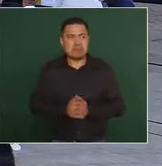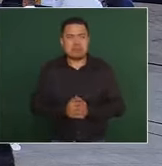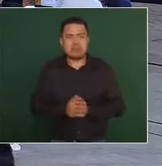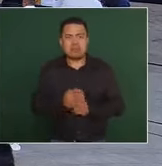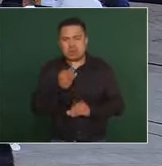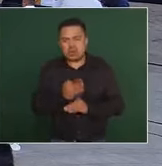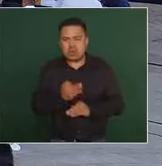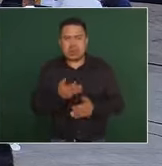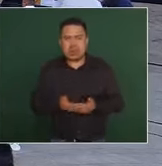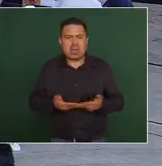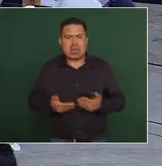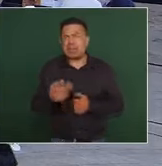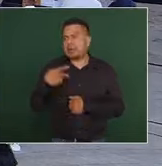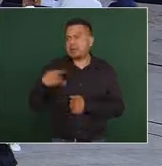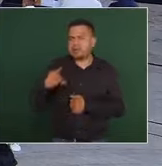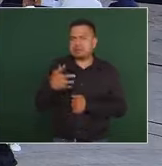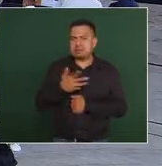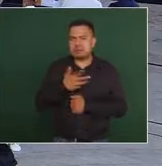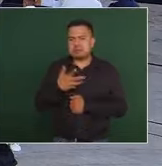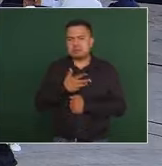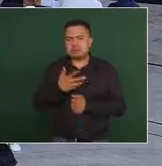pues ahora ya tienen su propia